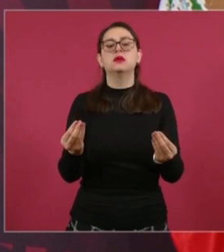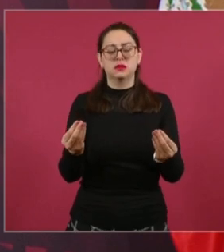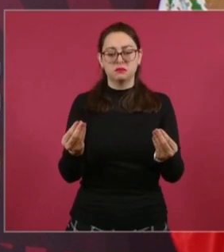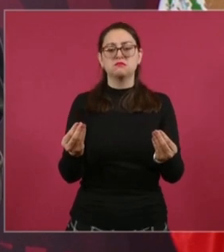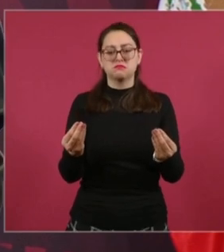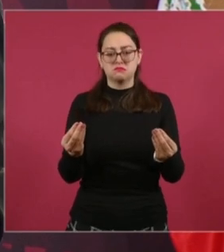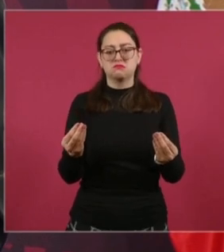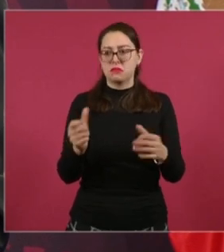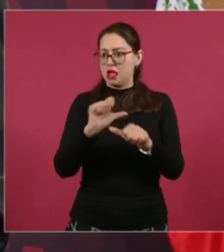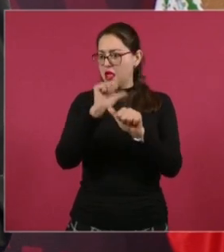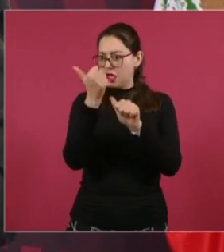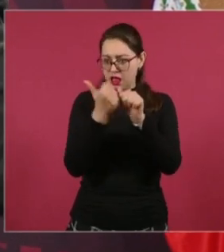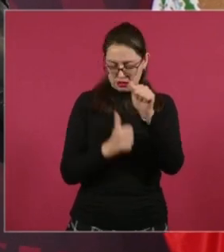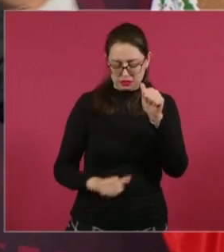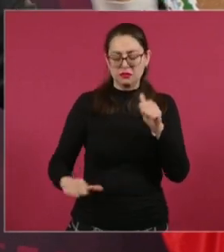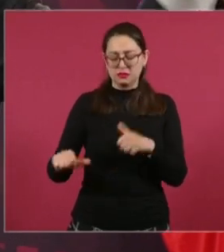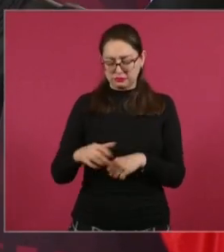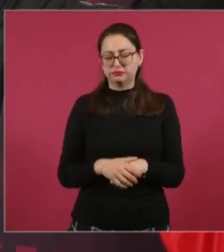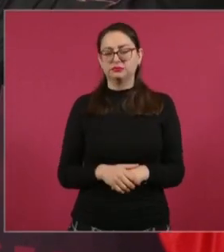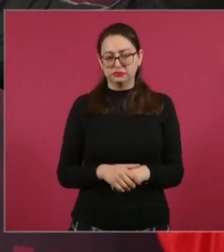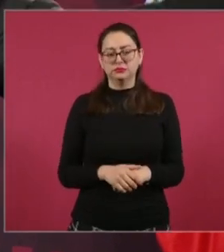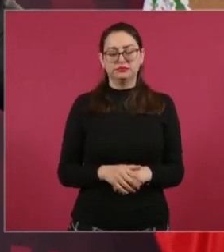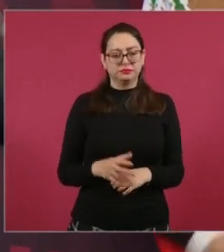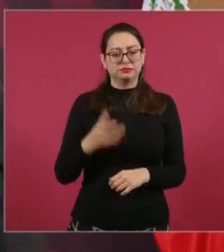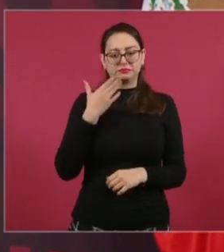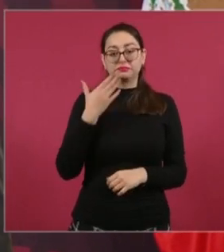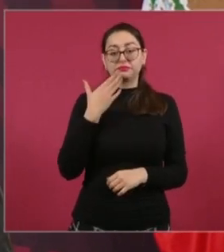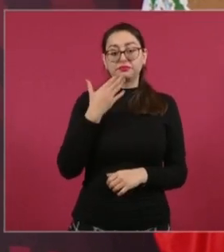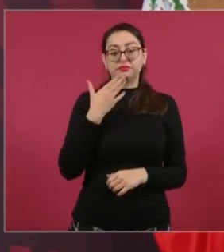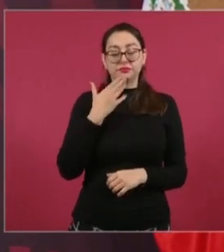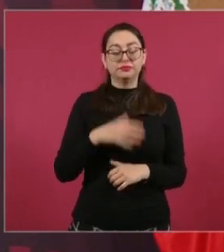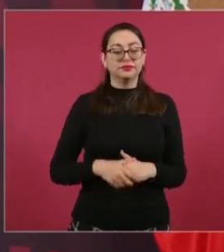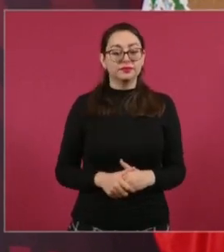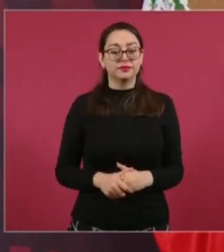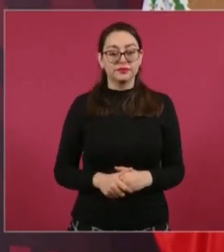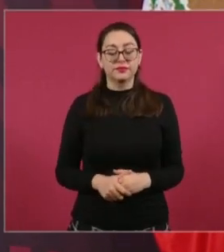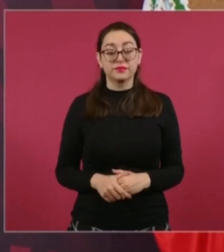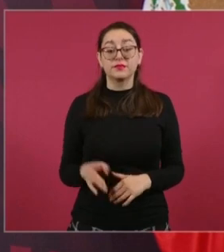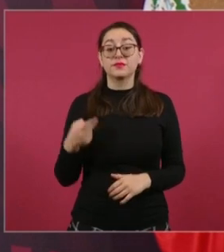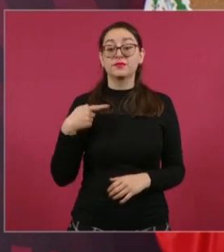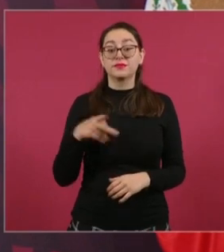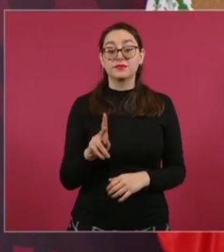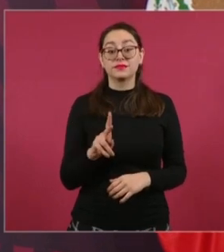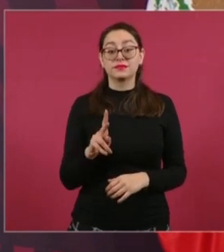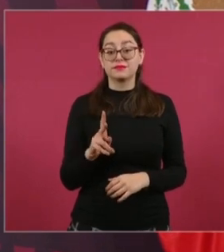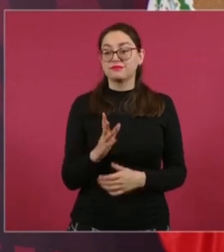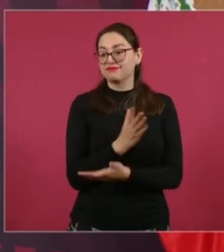Extraordinarias, con mucho arte, sí, sí, sí, sí, sí, todo eso está muy bien. Pero